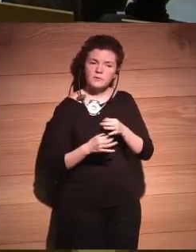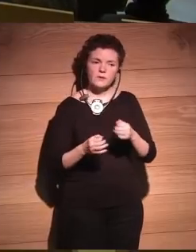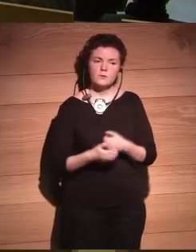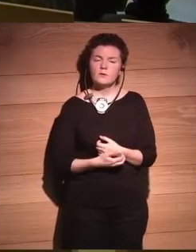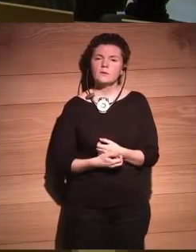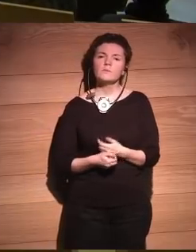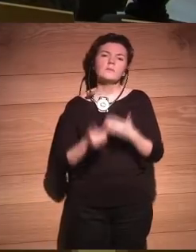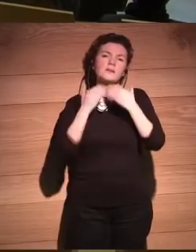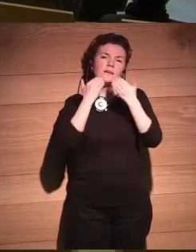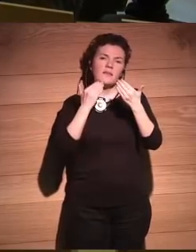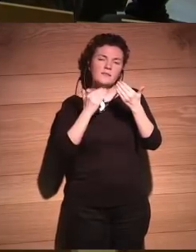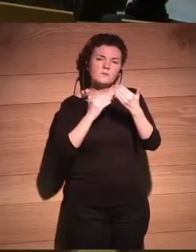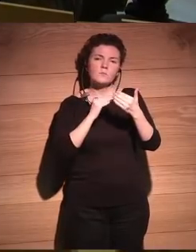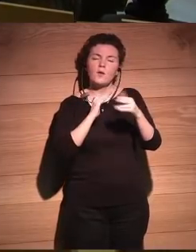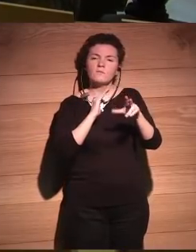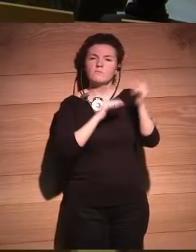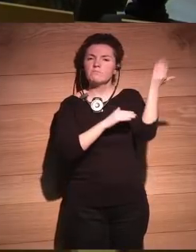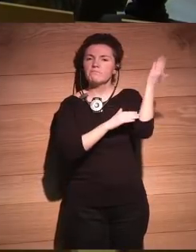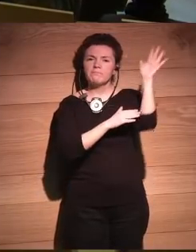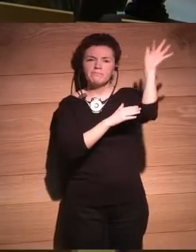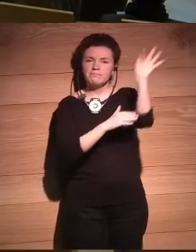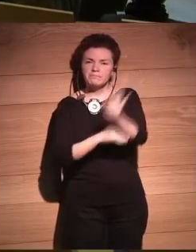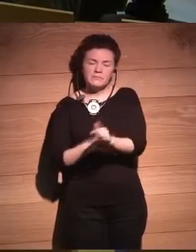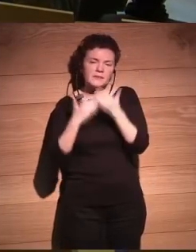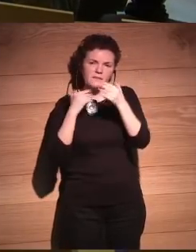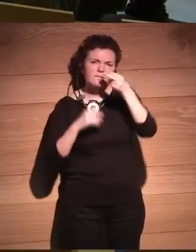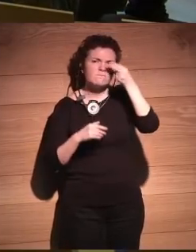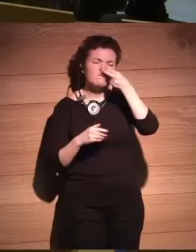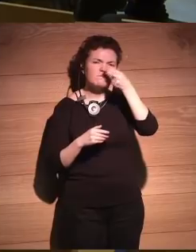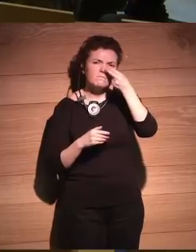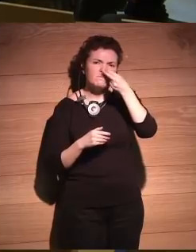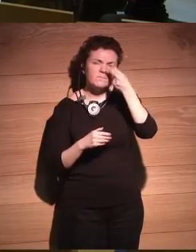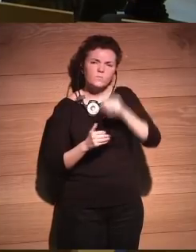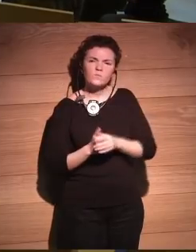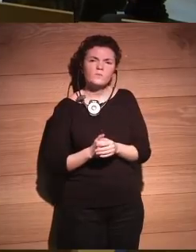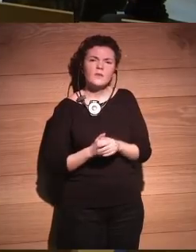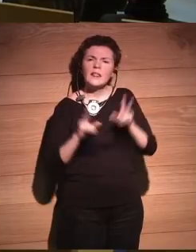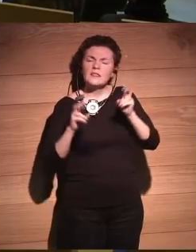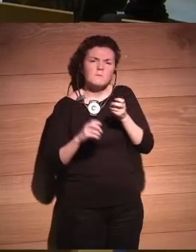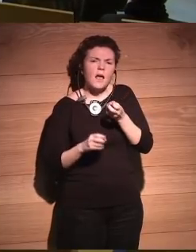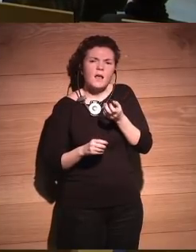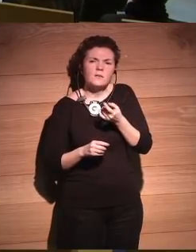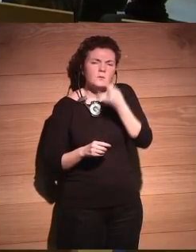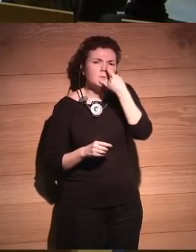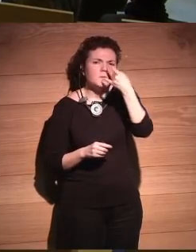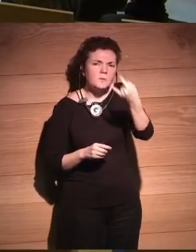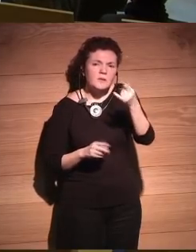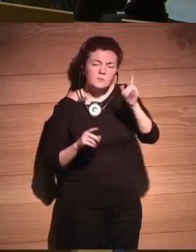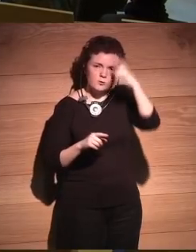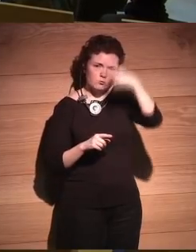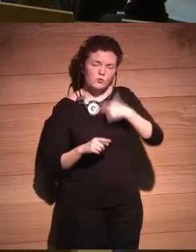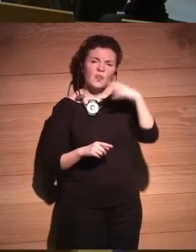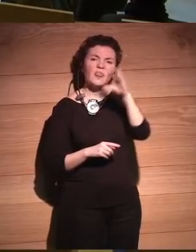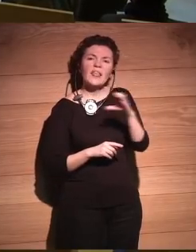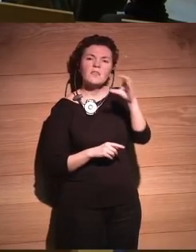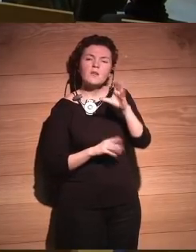Perfecto. Bueno, muchísimas gracias por la presentación. Ha sido muy interesante. Es un tema apasionante, la verdad. Y también, bueno, yo soy